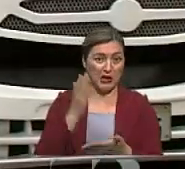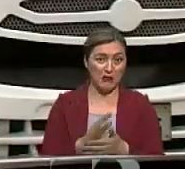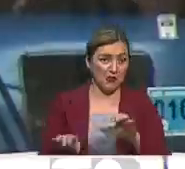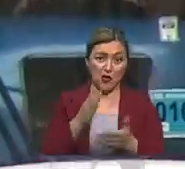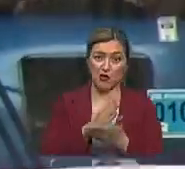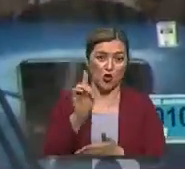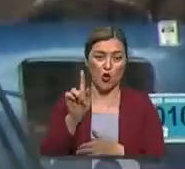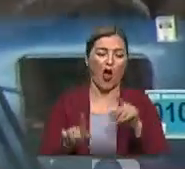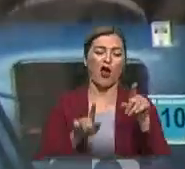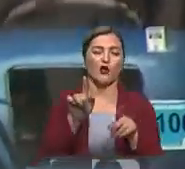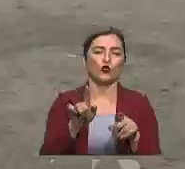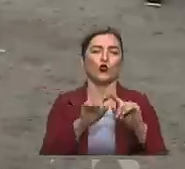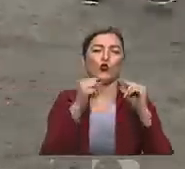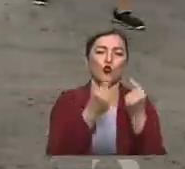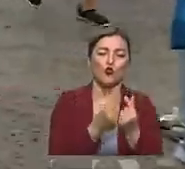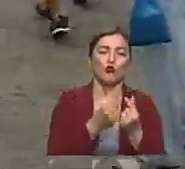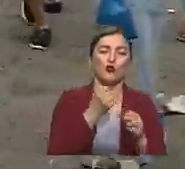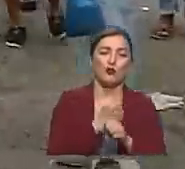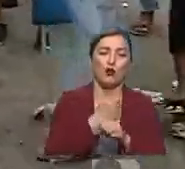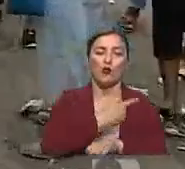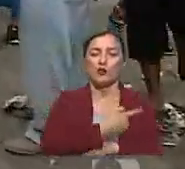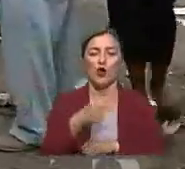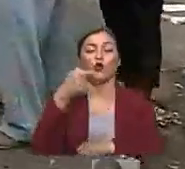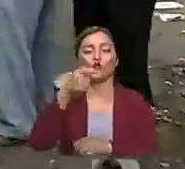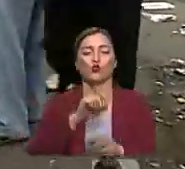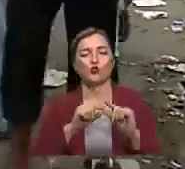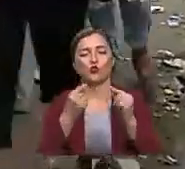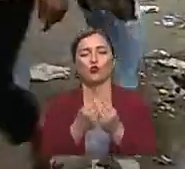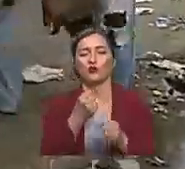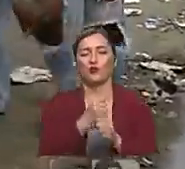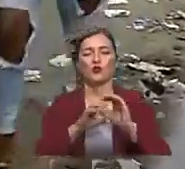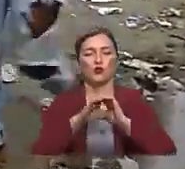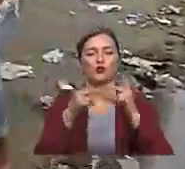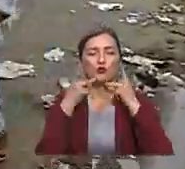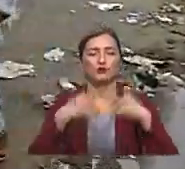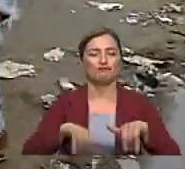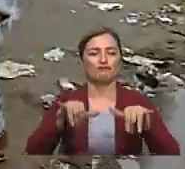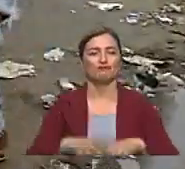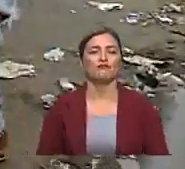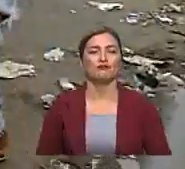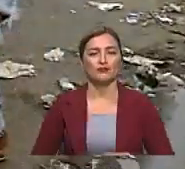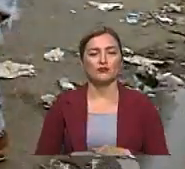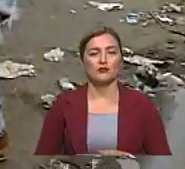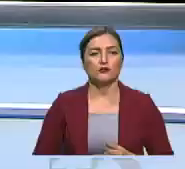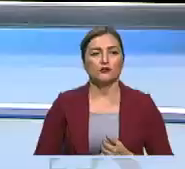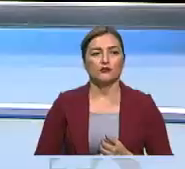sino racionalización del servicio, seguirá. Dayana Monroy, 24 horas.